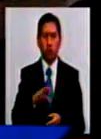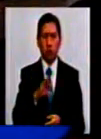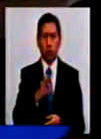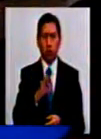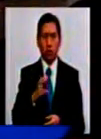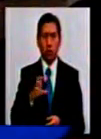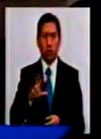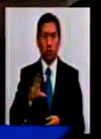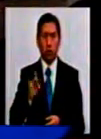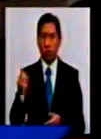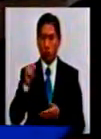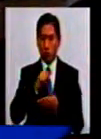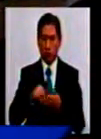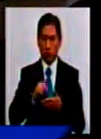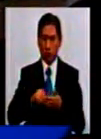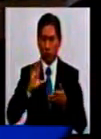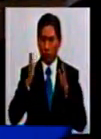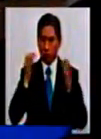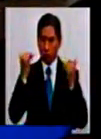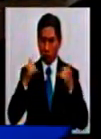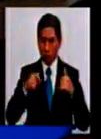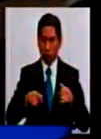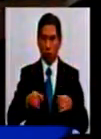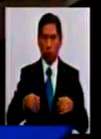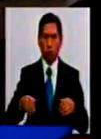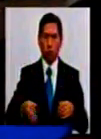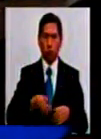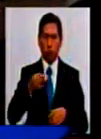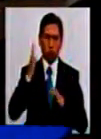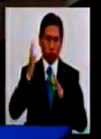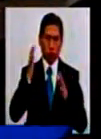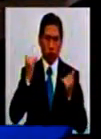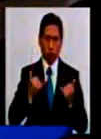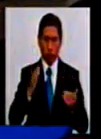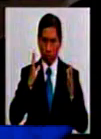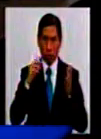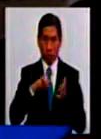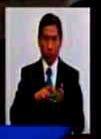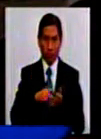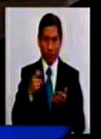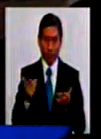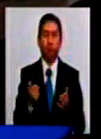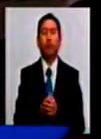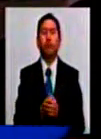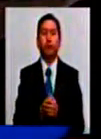1938 escribía, como si estuviera hoy en esta solemne sala de justicia: